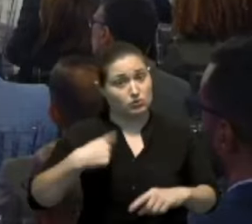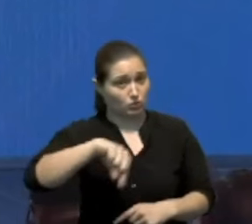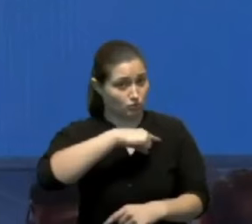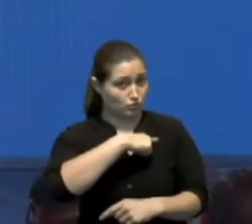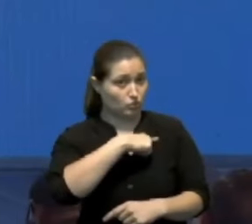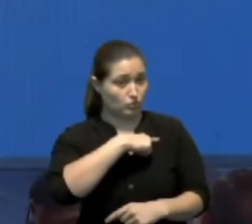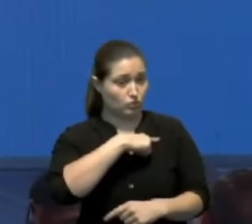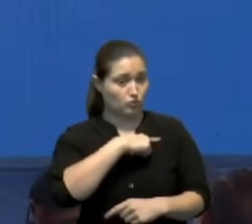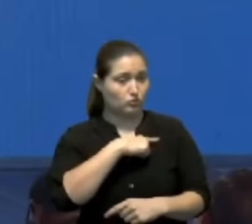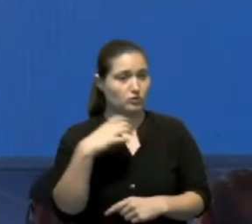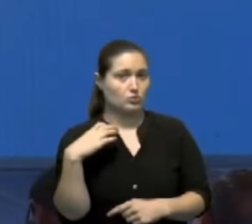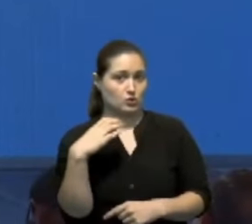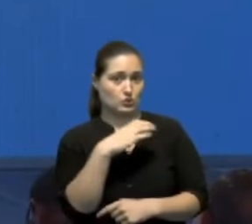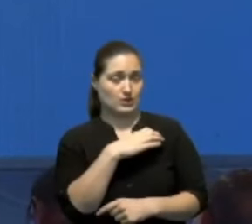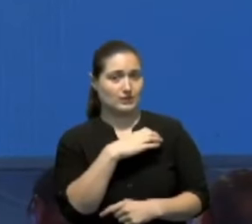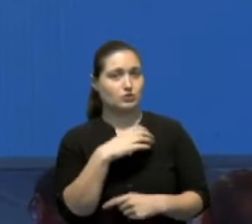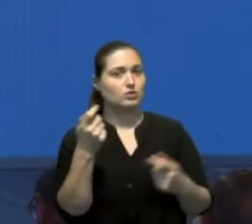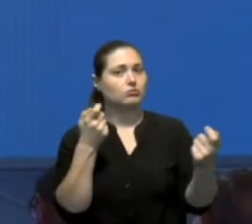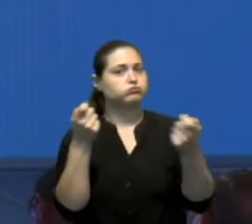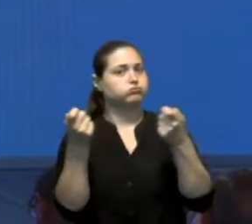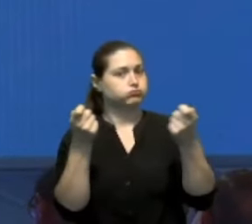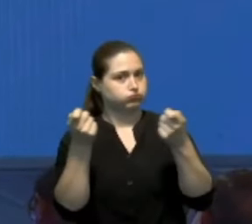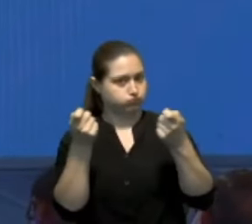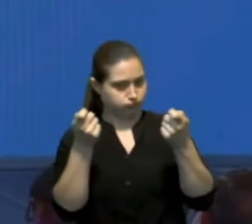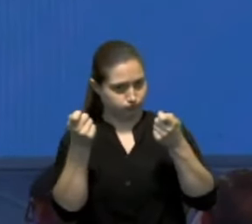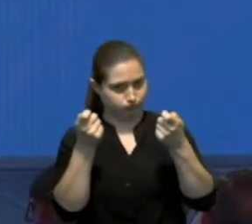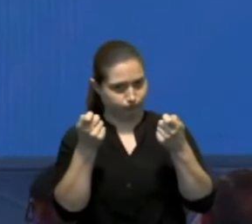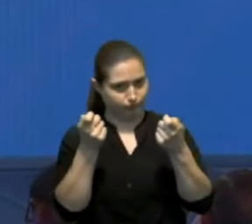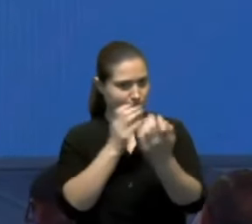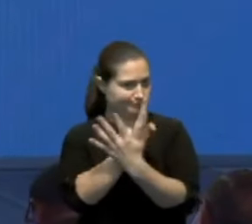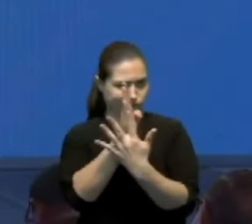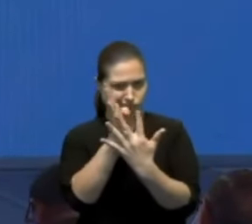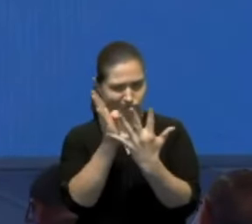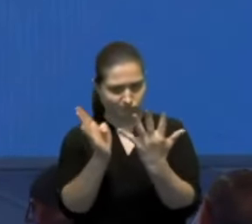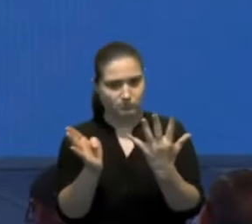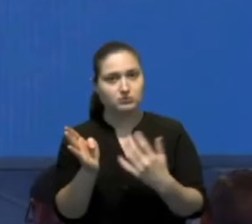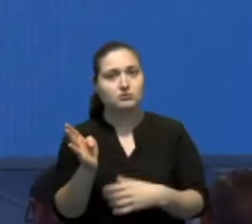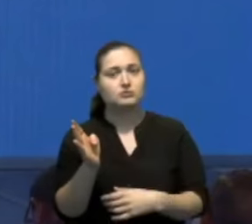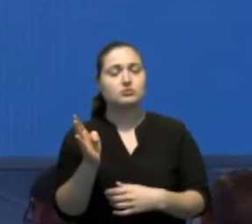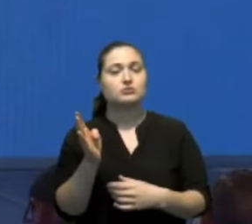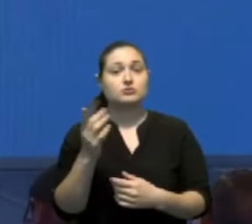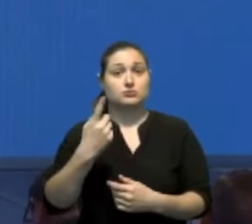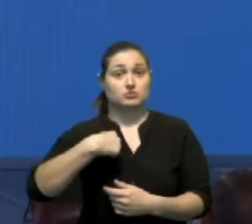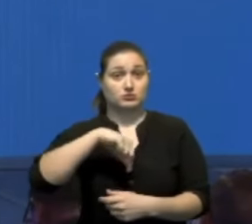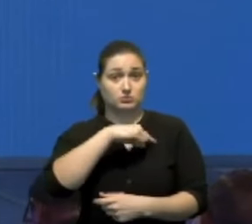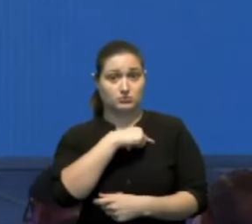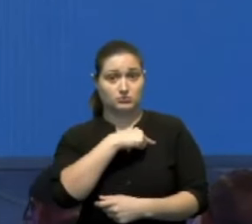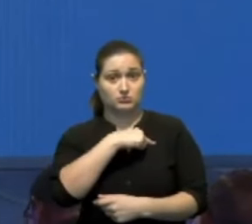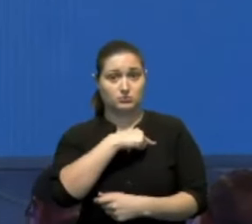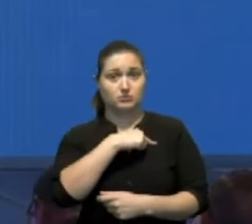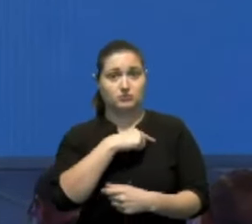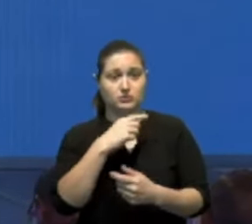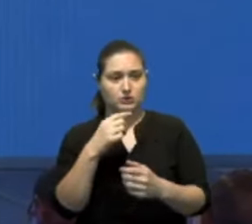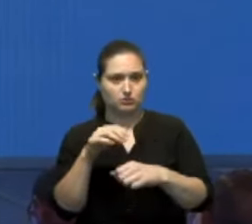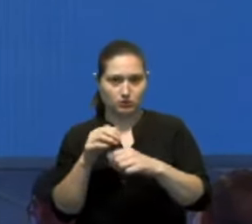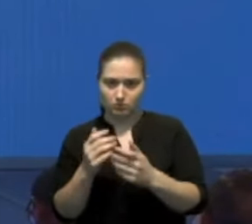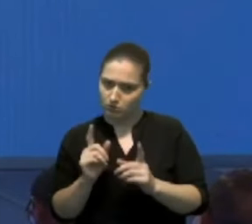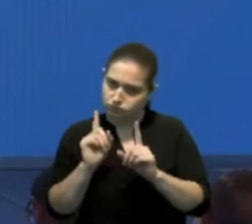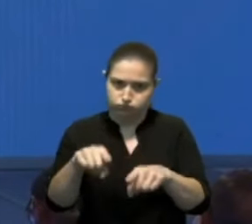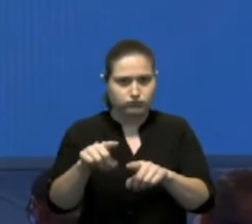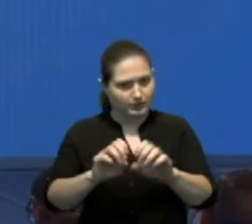el consejo de gestión que evaluamos toda la gestión presidencial en todas las áreas en un momento mandamos a hacer varias evaluaciones y